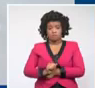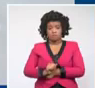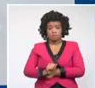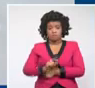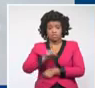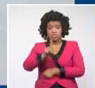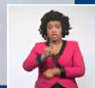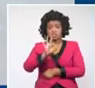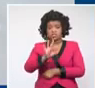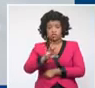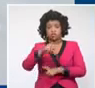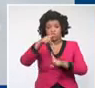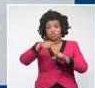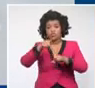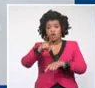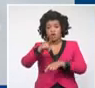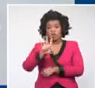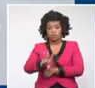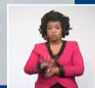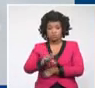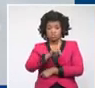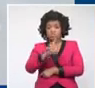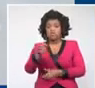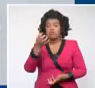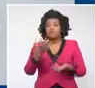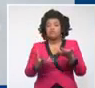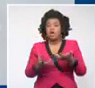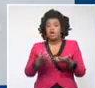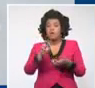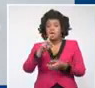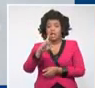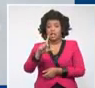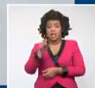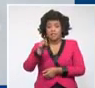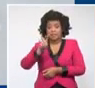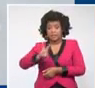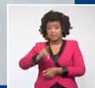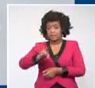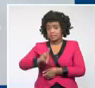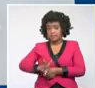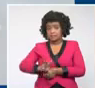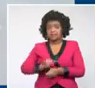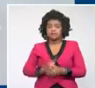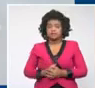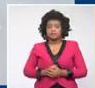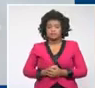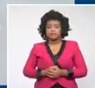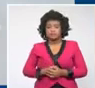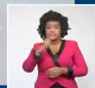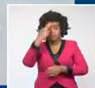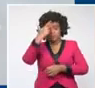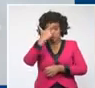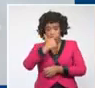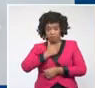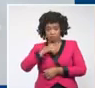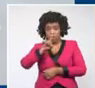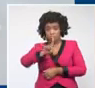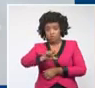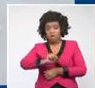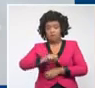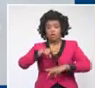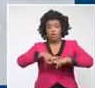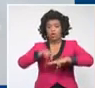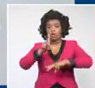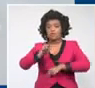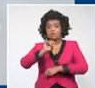18, Las Tunas, 14, Cienfuegos y Villa Clara con 13 cada uno, Ciego de Ávila, 9, Holguín,